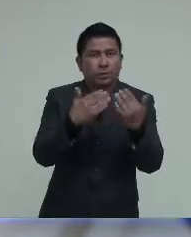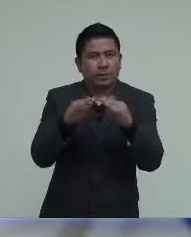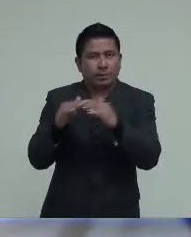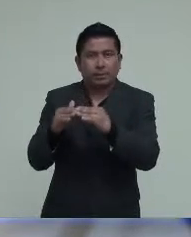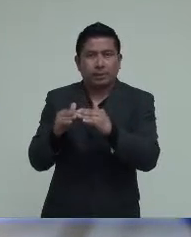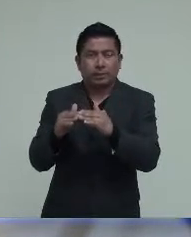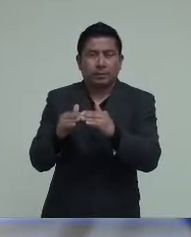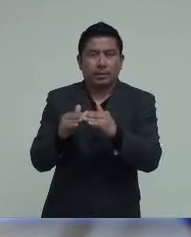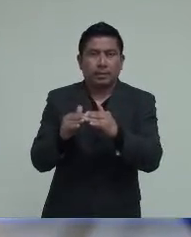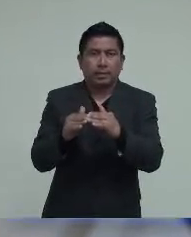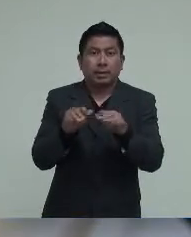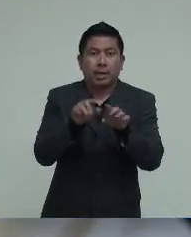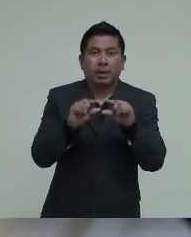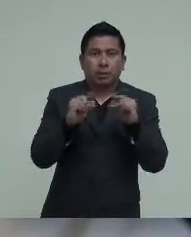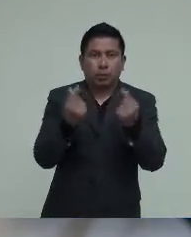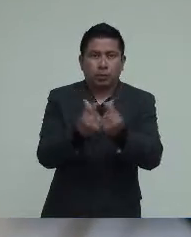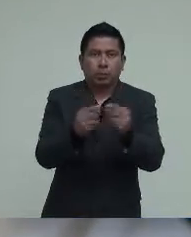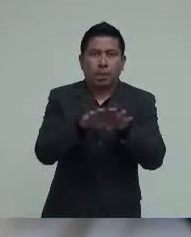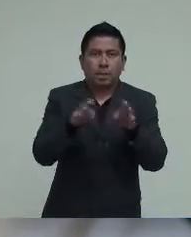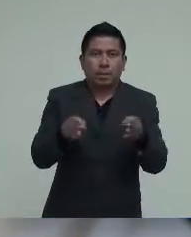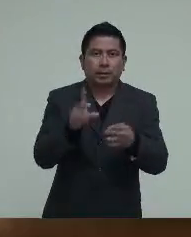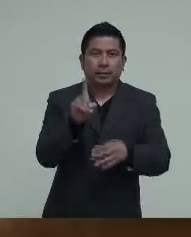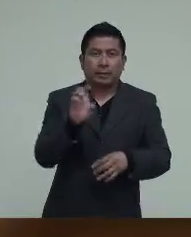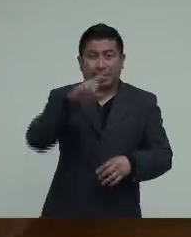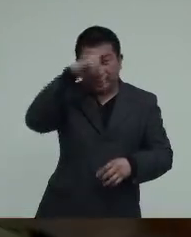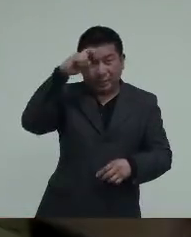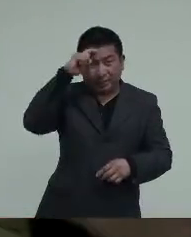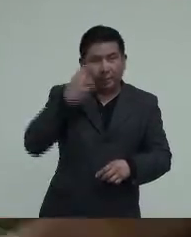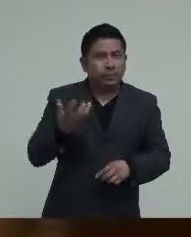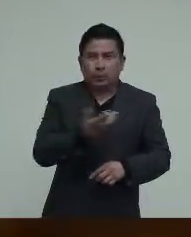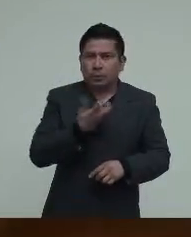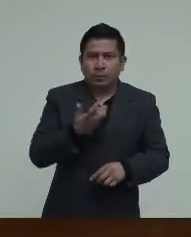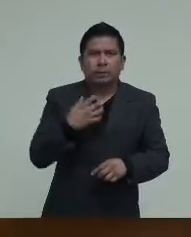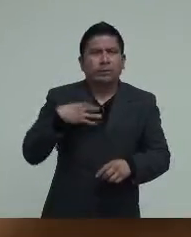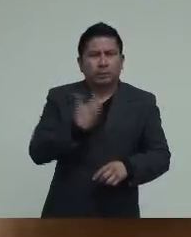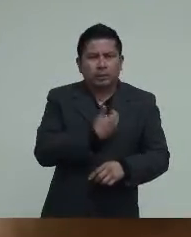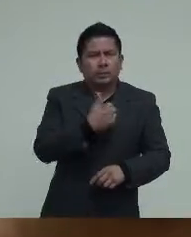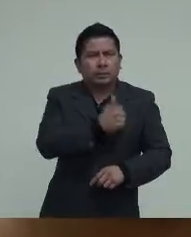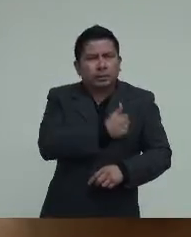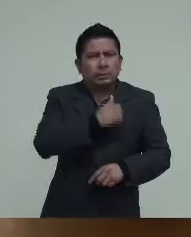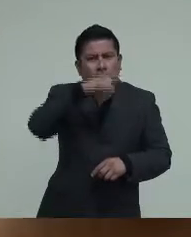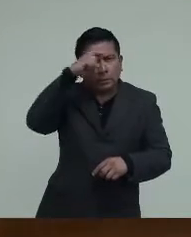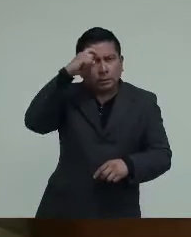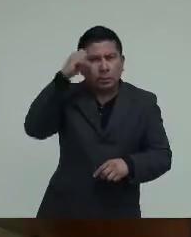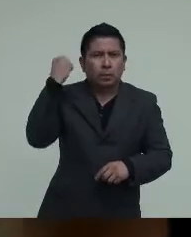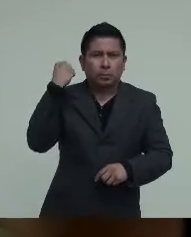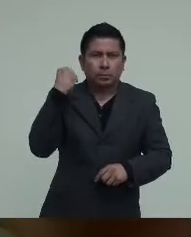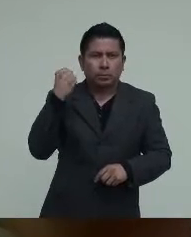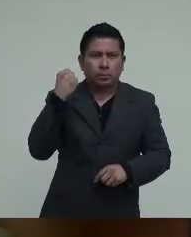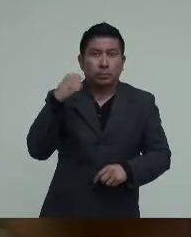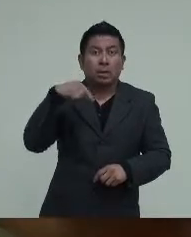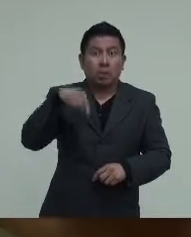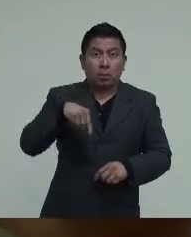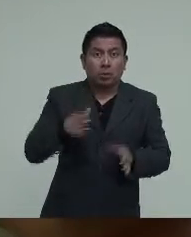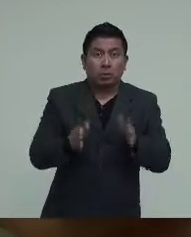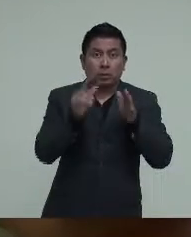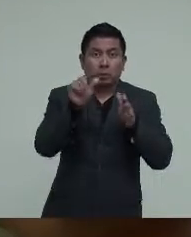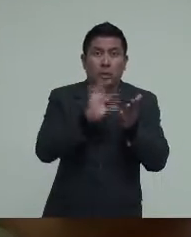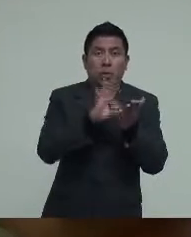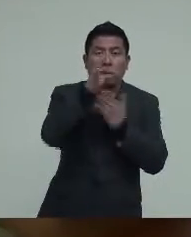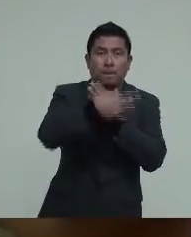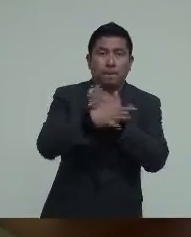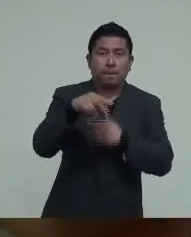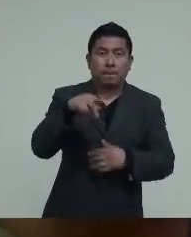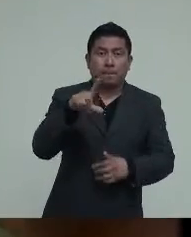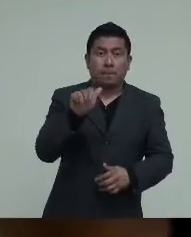organizaciones miembros, digo, de la MEAC, de la Mesa de Empleo, cada uno de los miembros hacemos una tarea importante, pero en este caso Plan,